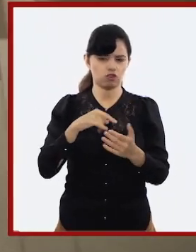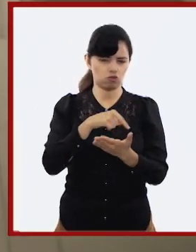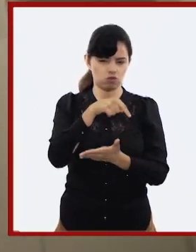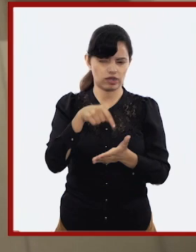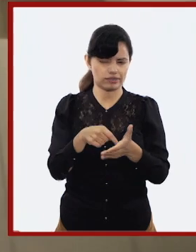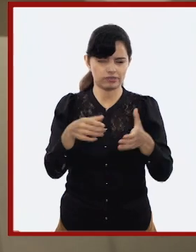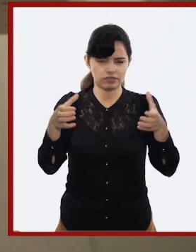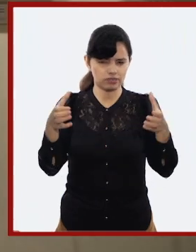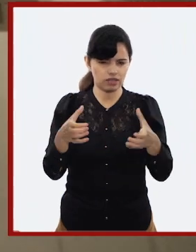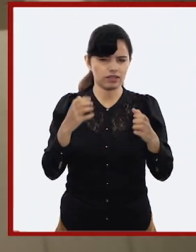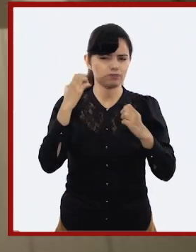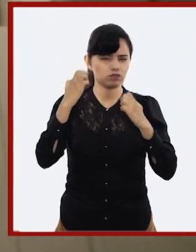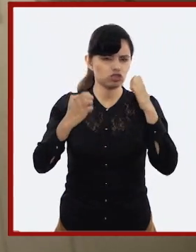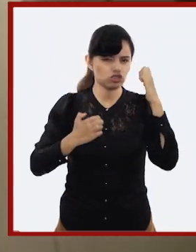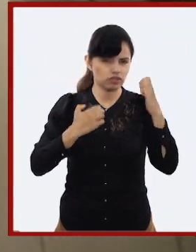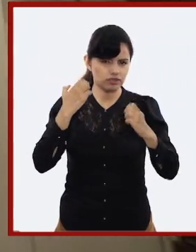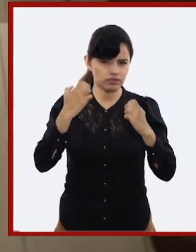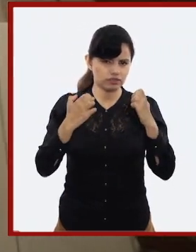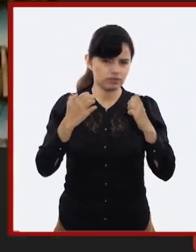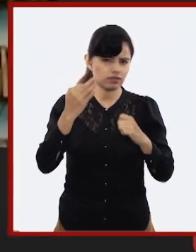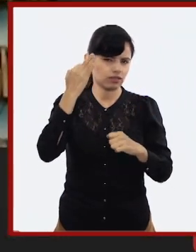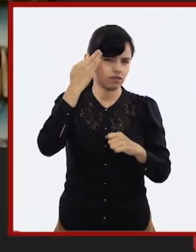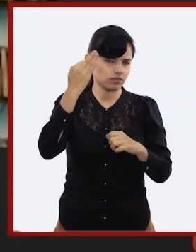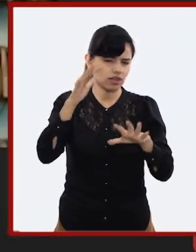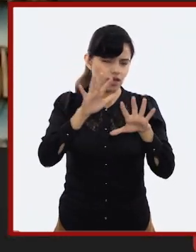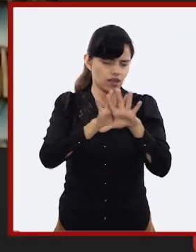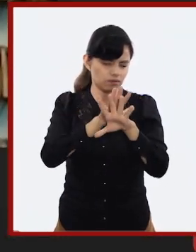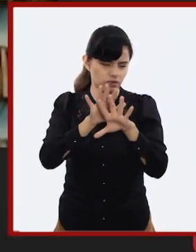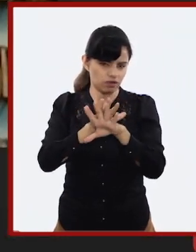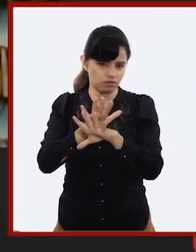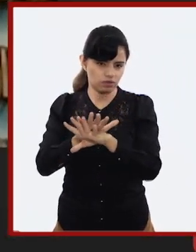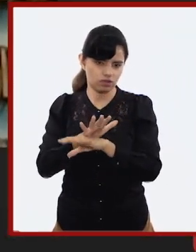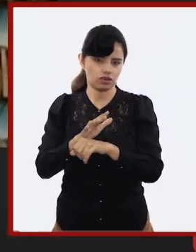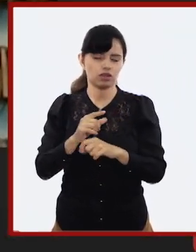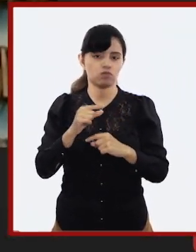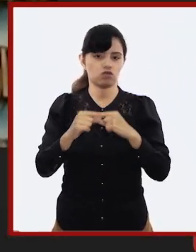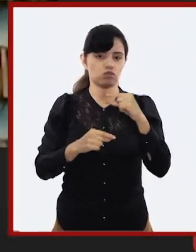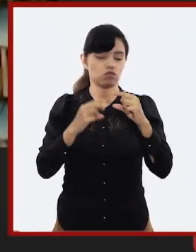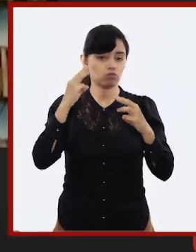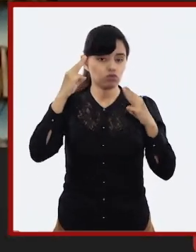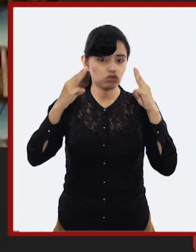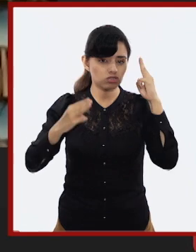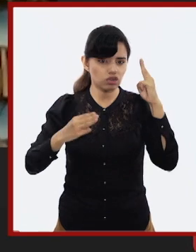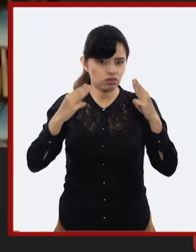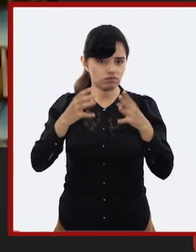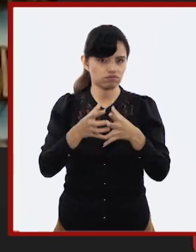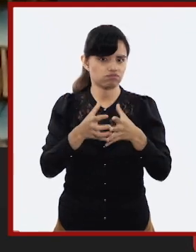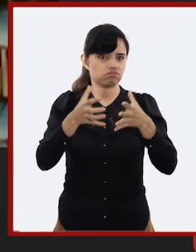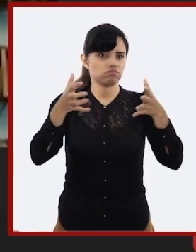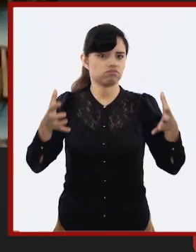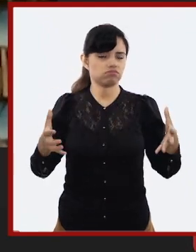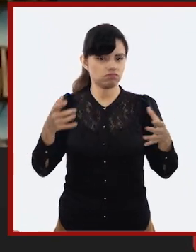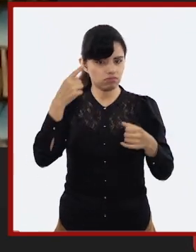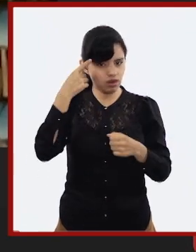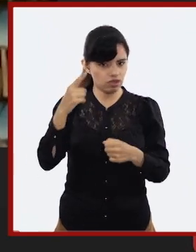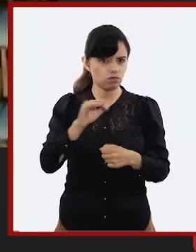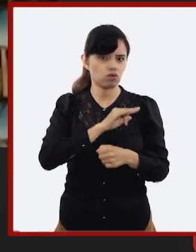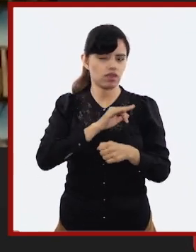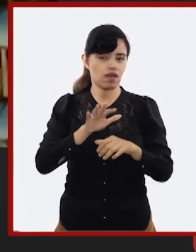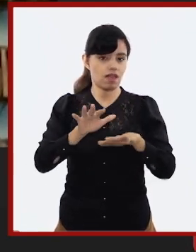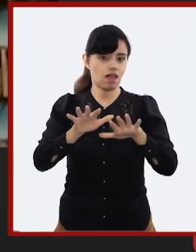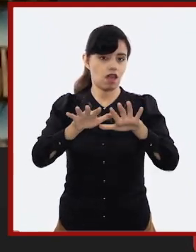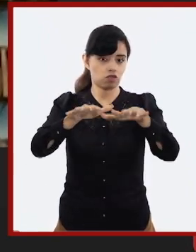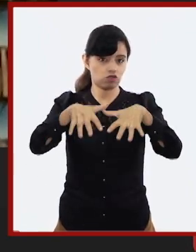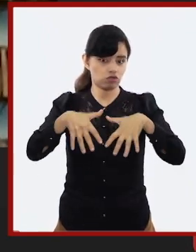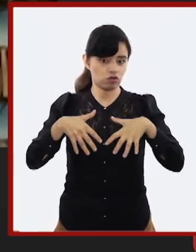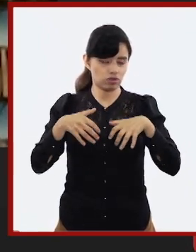de exposiciones temporales y estamos ampliando el museo para tener un auditorio